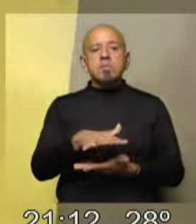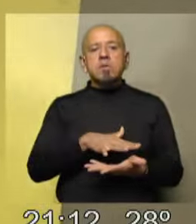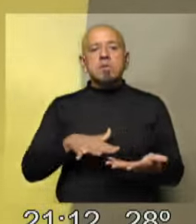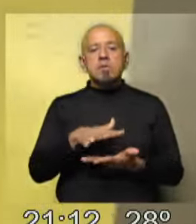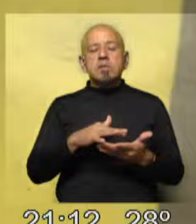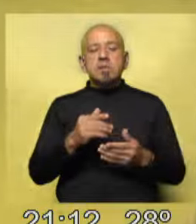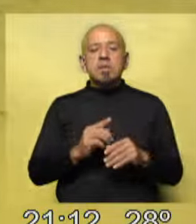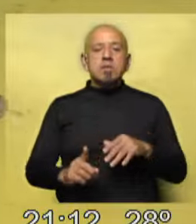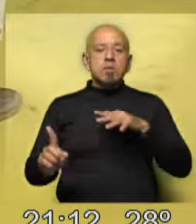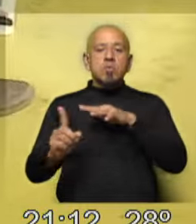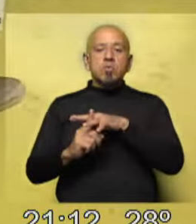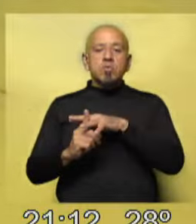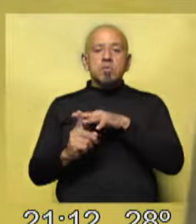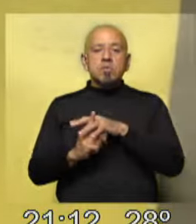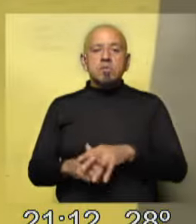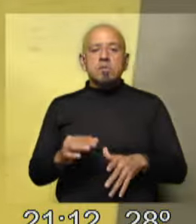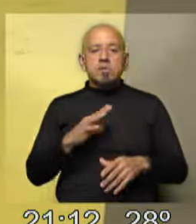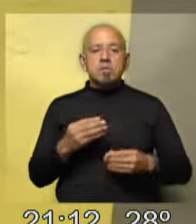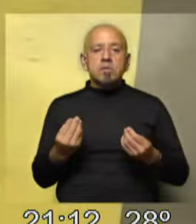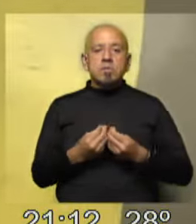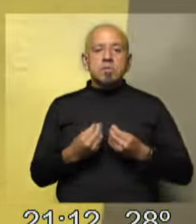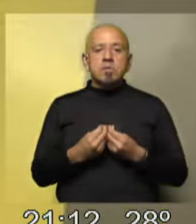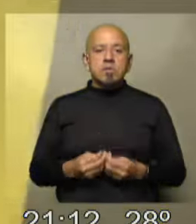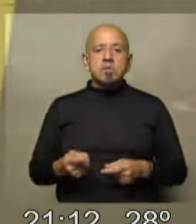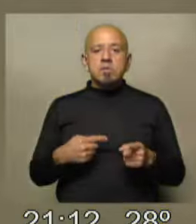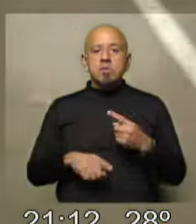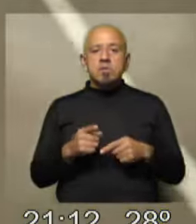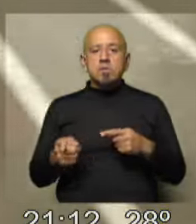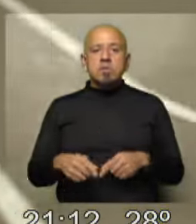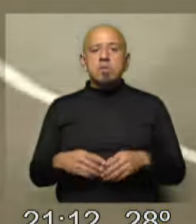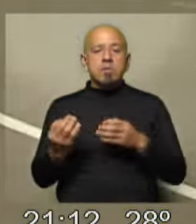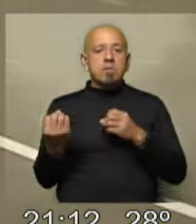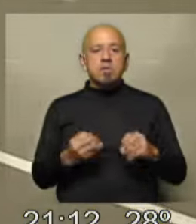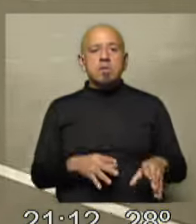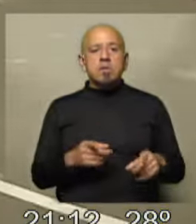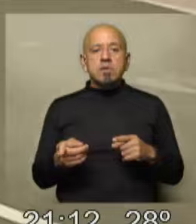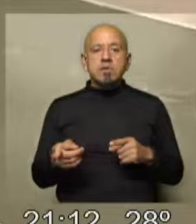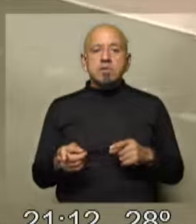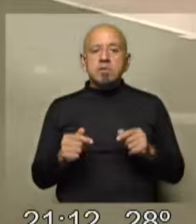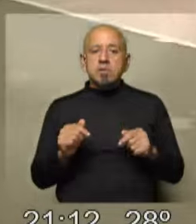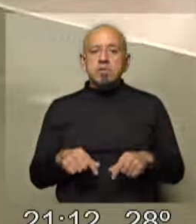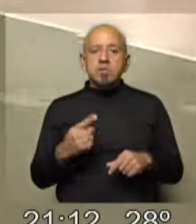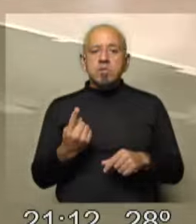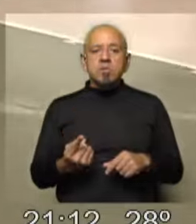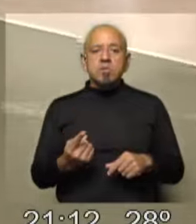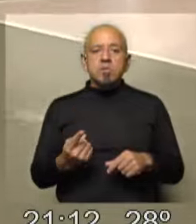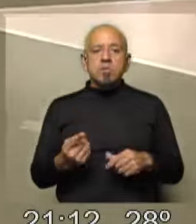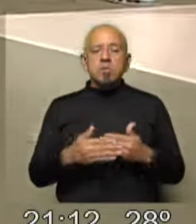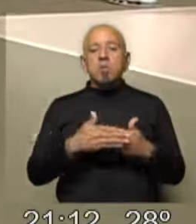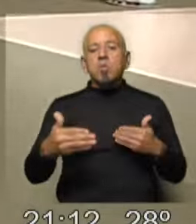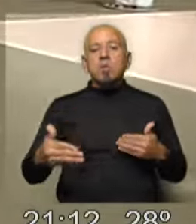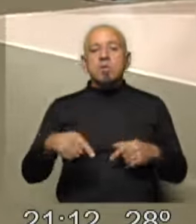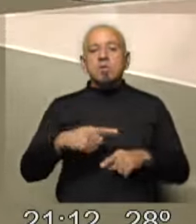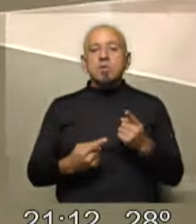inclusivas que hay un montón por la ciudad pero bueno una que estaba abandonada eh acá una cuadra y media que se va a llamar